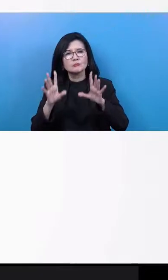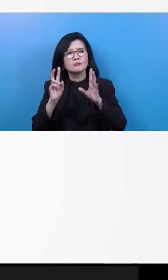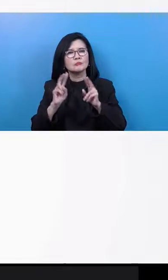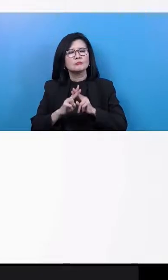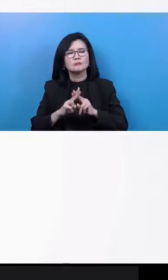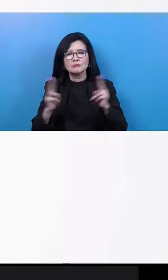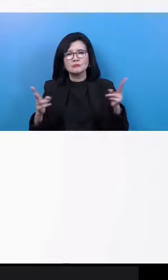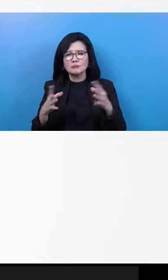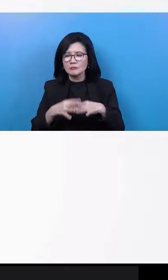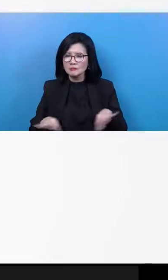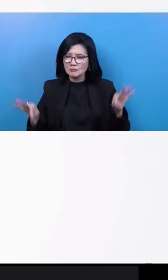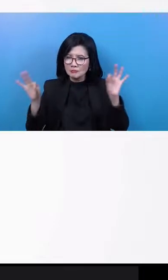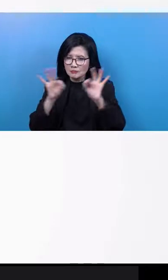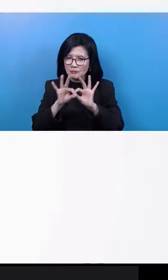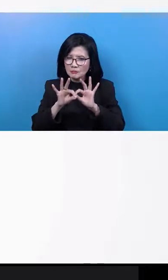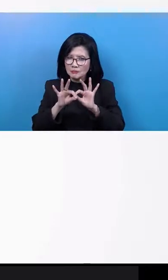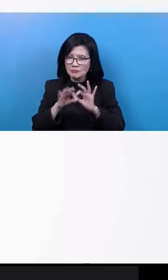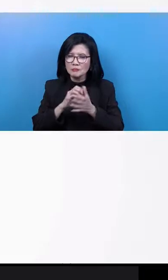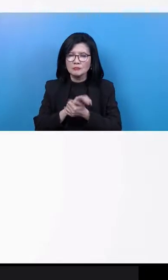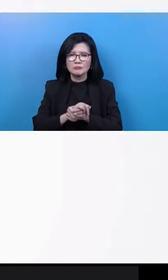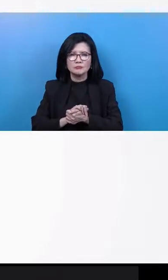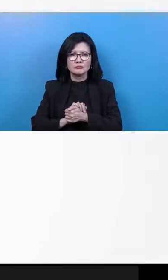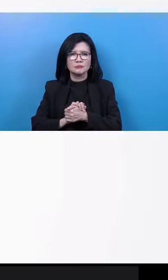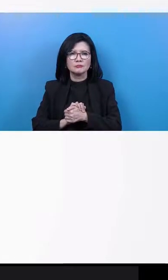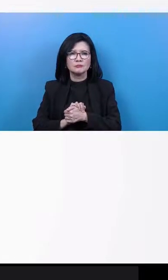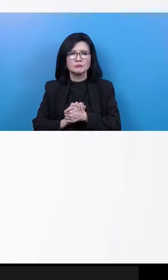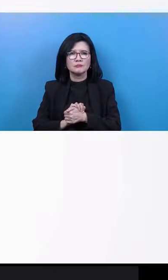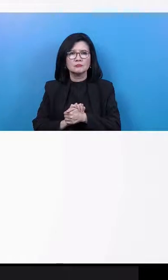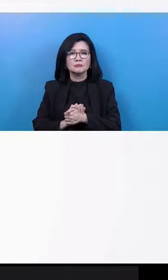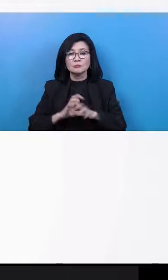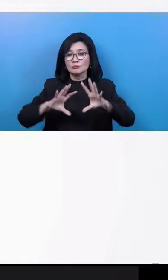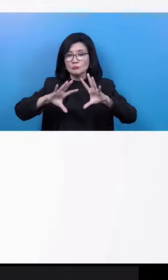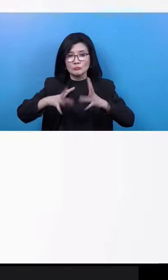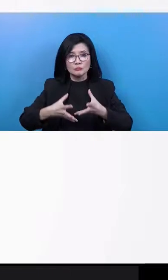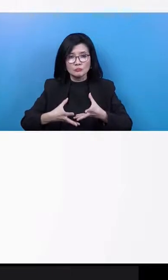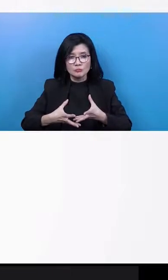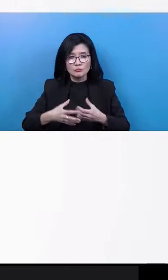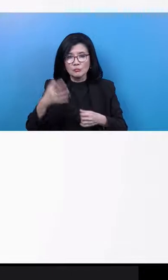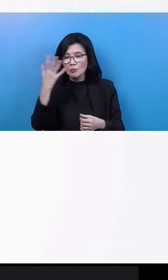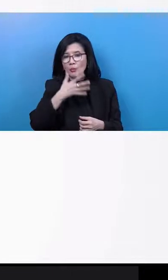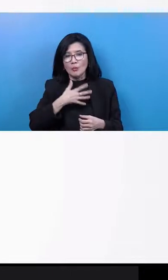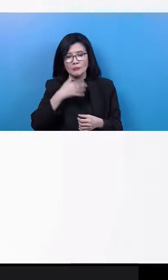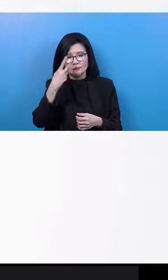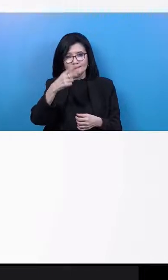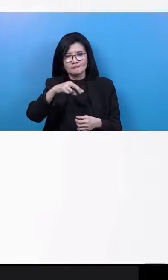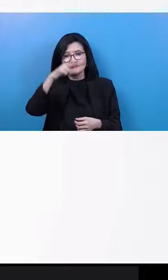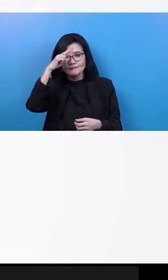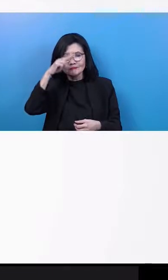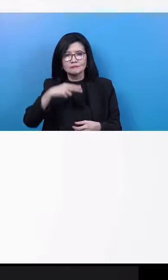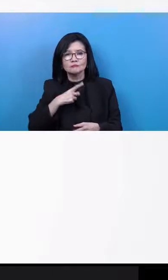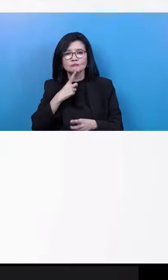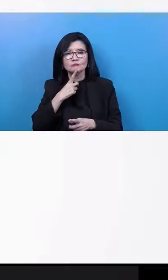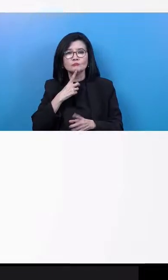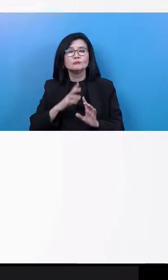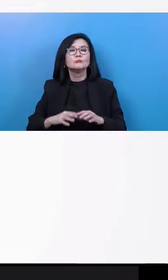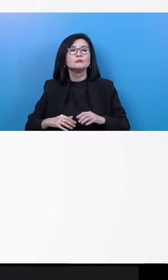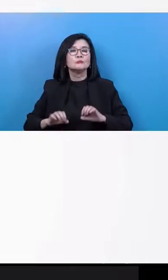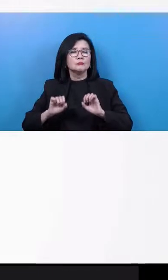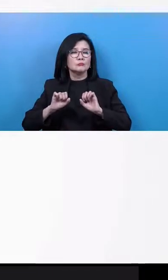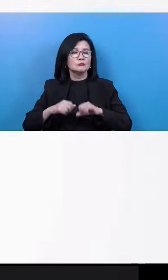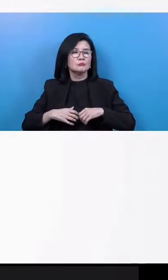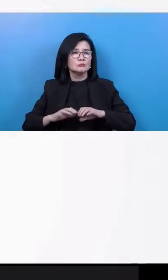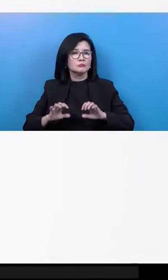recuperación del turismo y el gobierno dominicano apostó a la recuperación del turismo y hemos tenido niveles récords